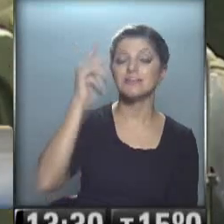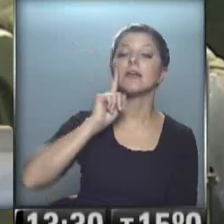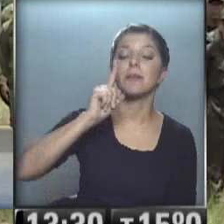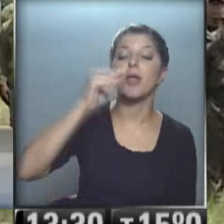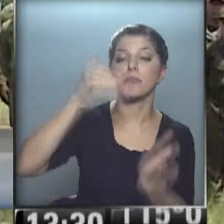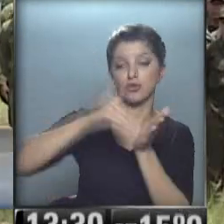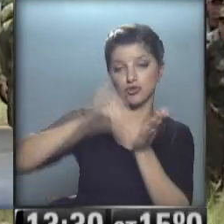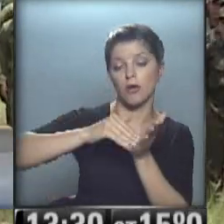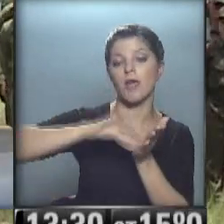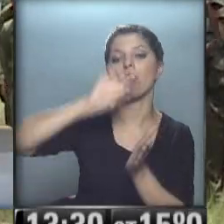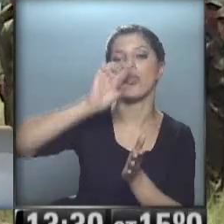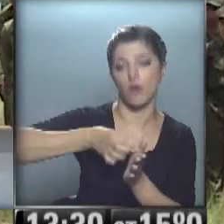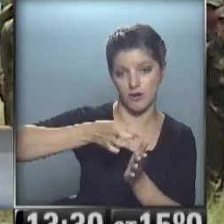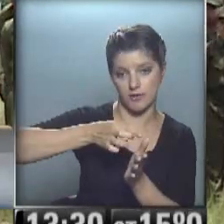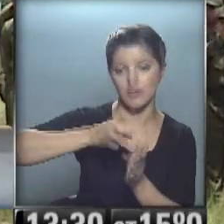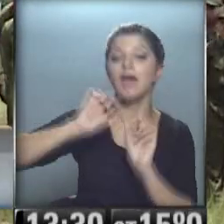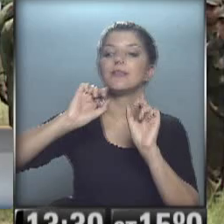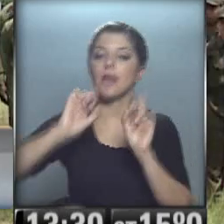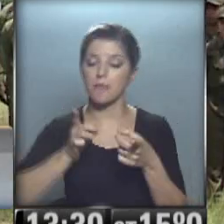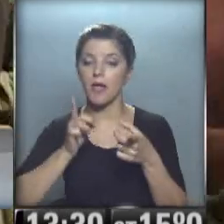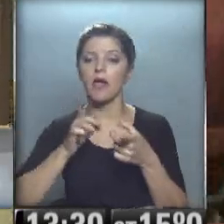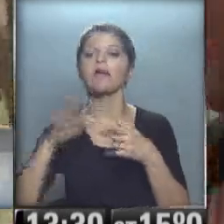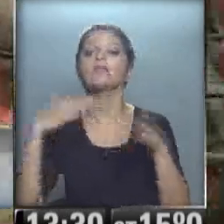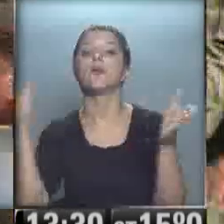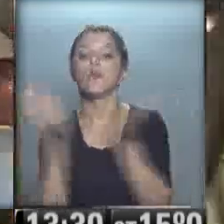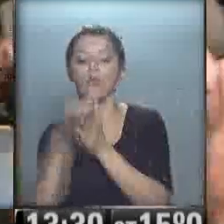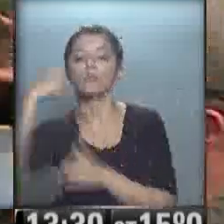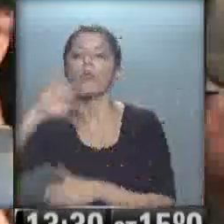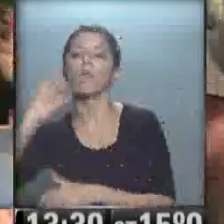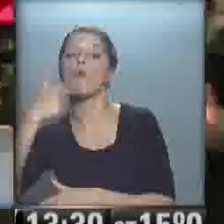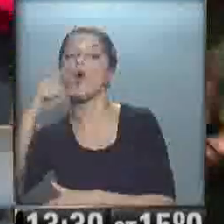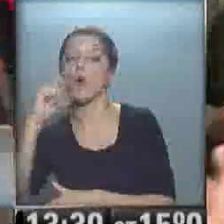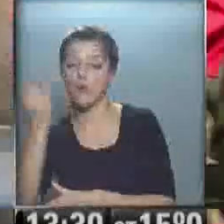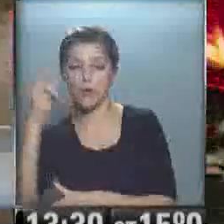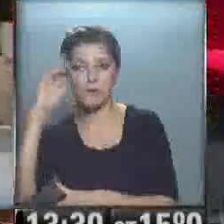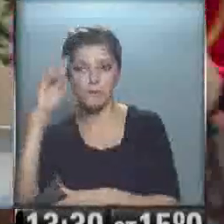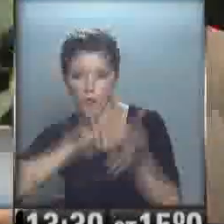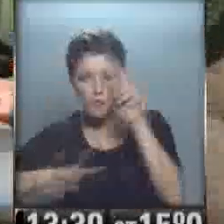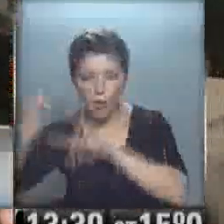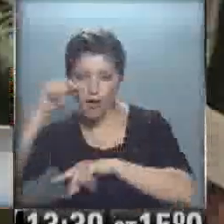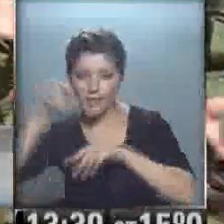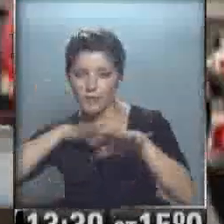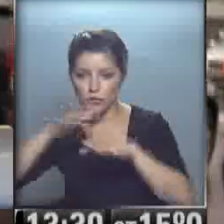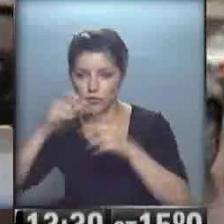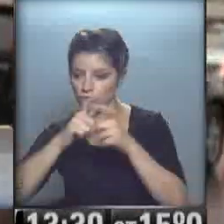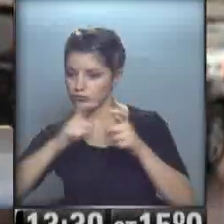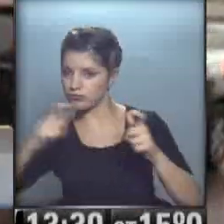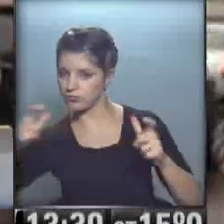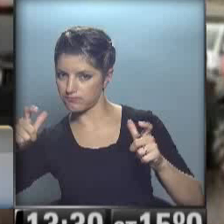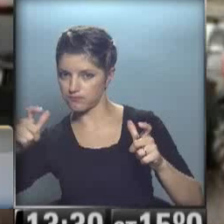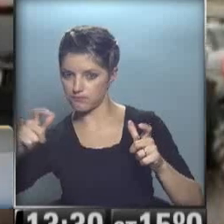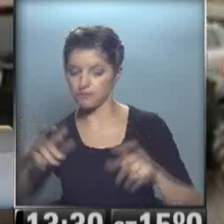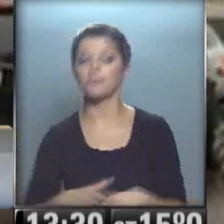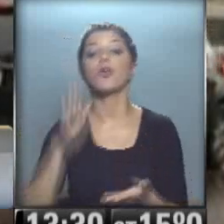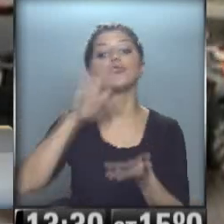dólares realizó ejercicios militares conjuntos con Moscú y planea expandir esta Alianza estratégica en el